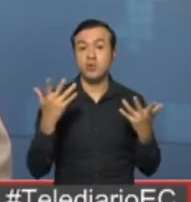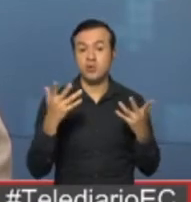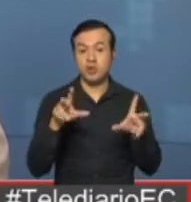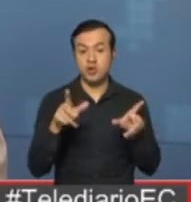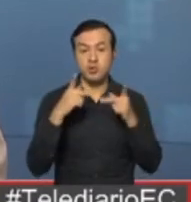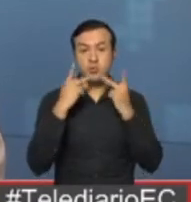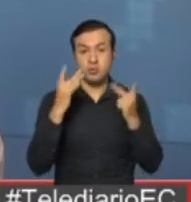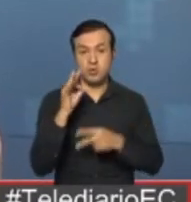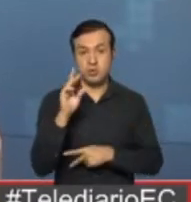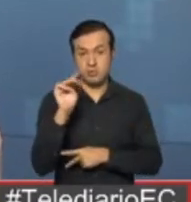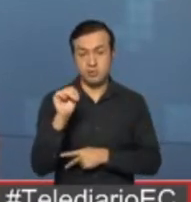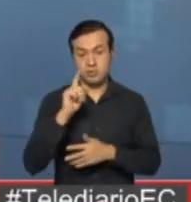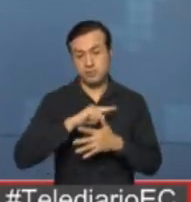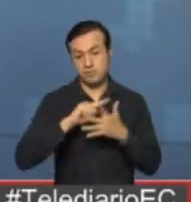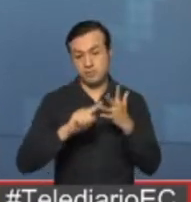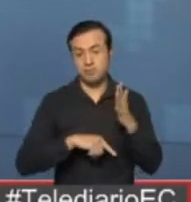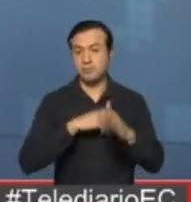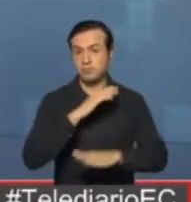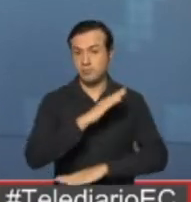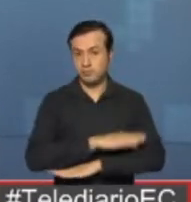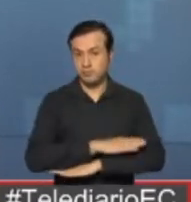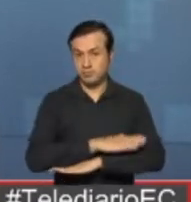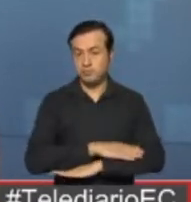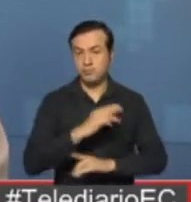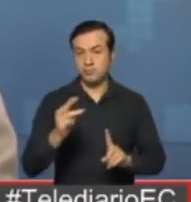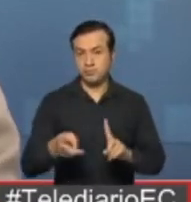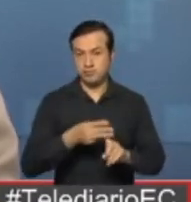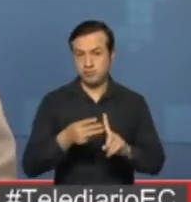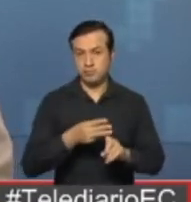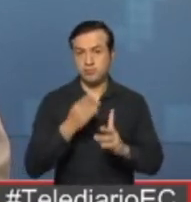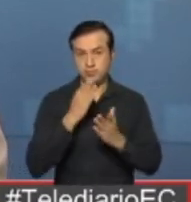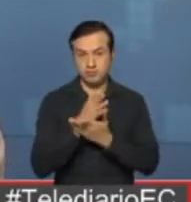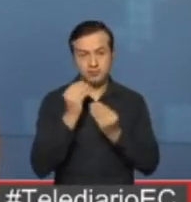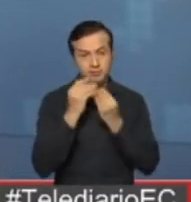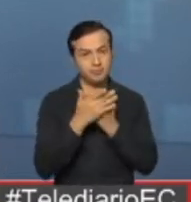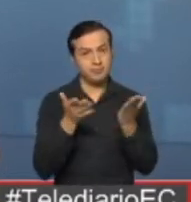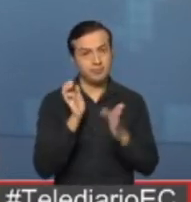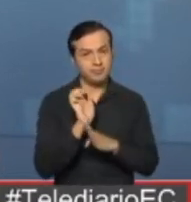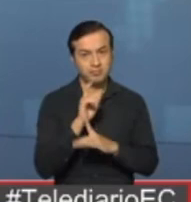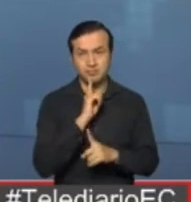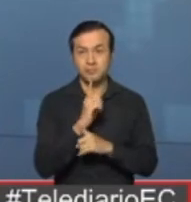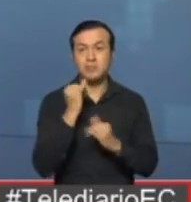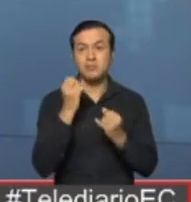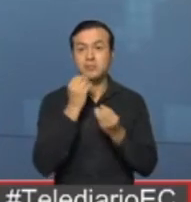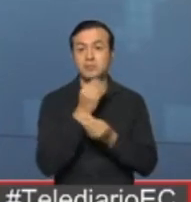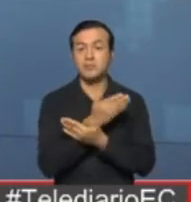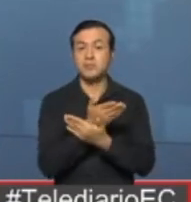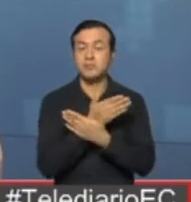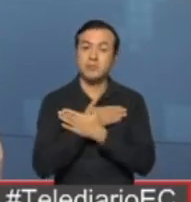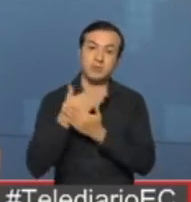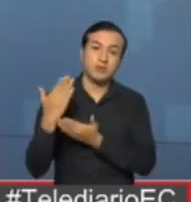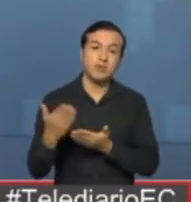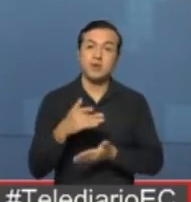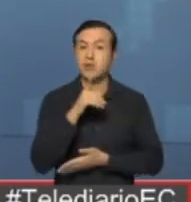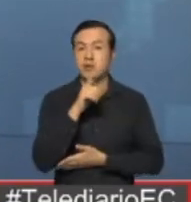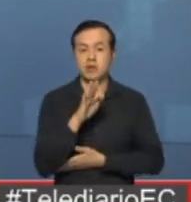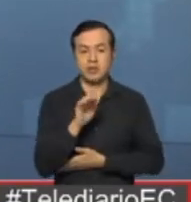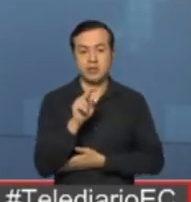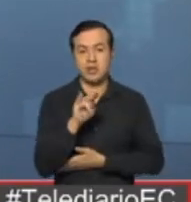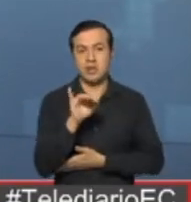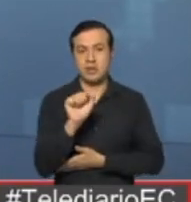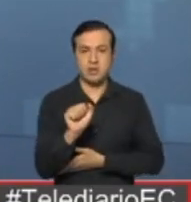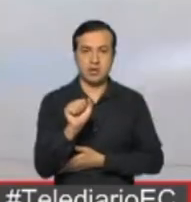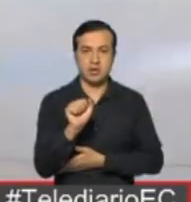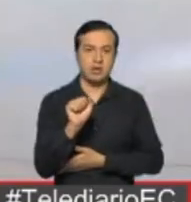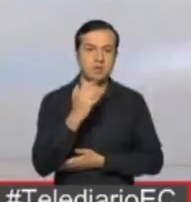pública fm y en las diferentes plataformas digitales de los medios públicos del ecuador hasta ahora quiero yo dar la bienvenida a tania soria